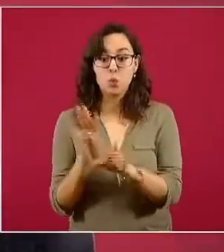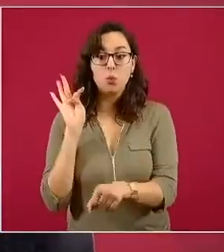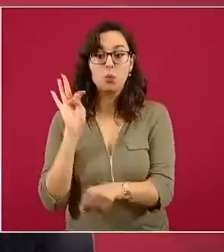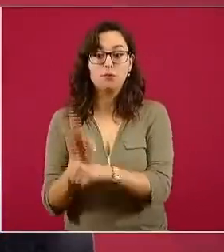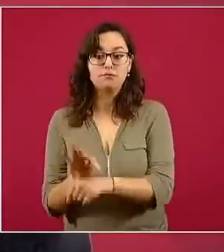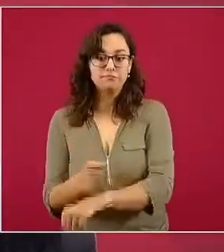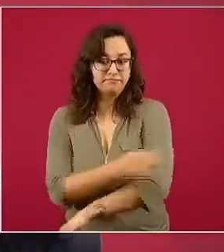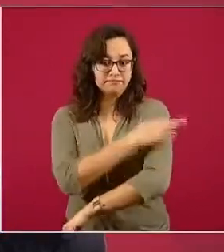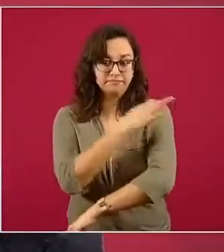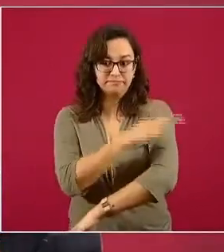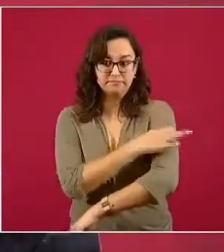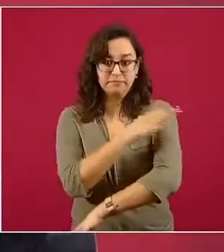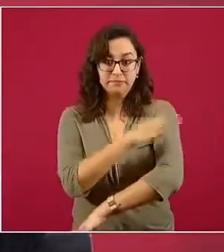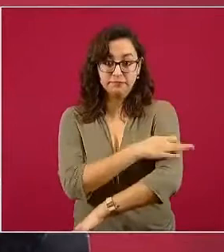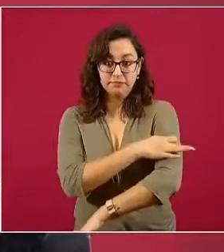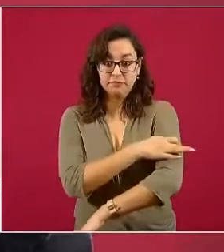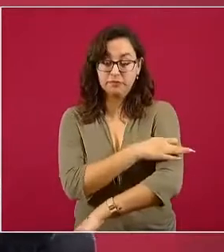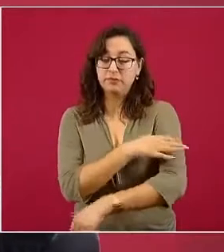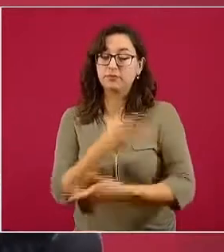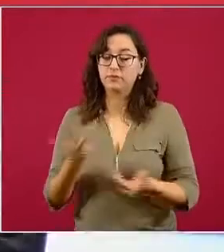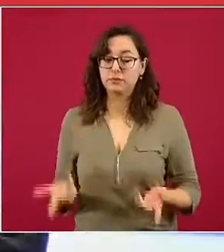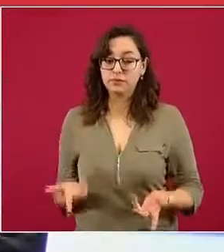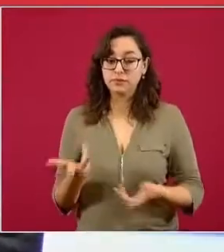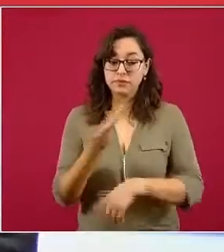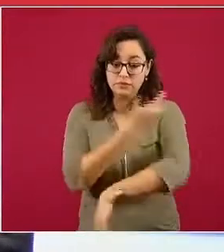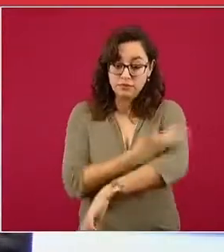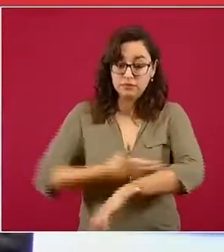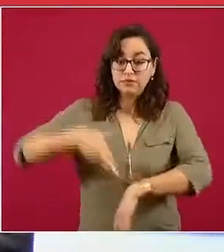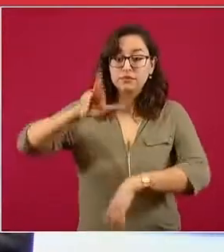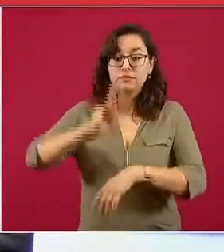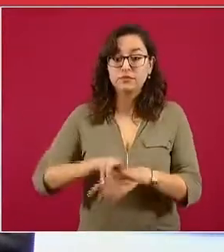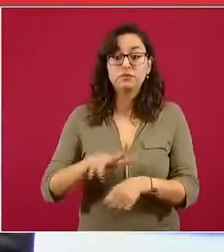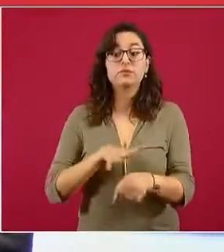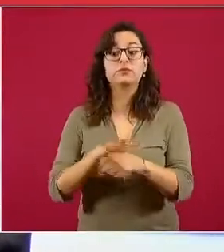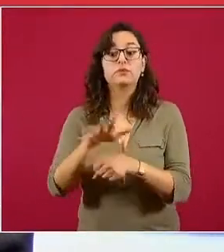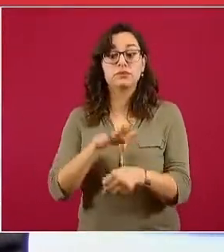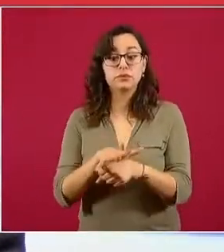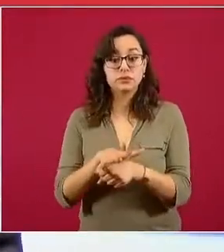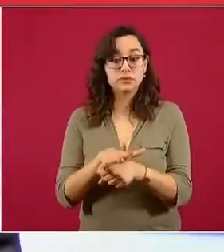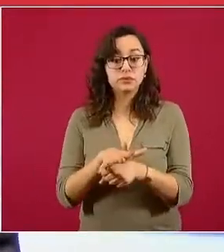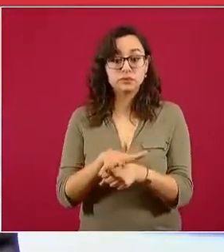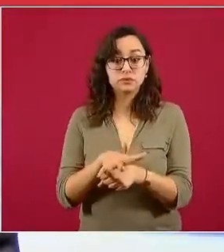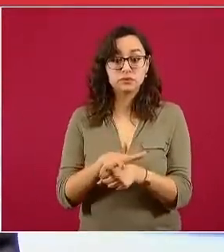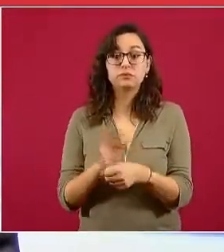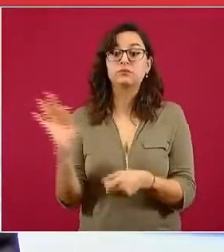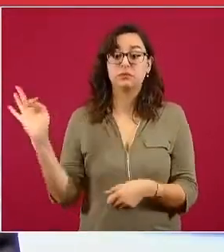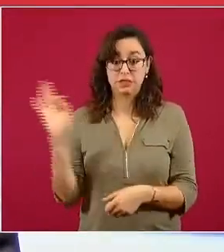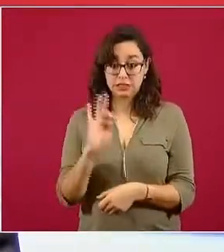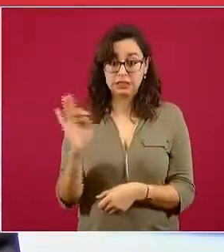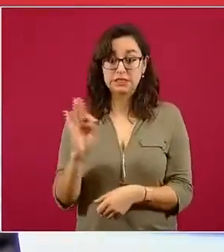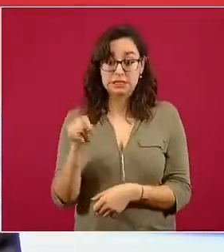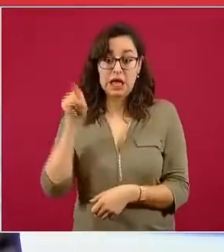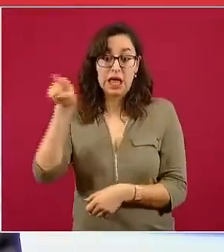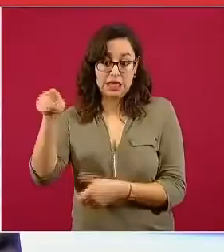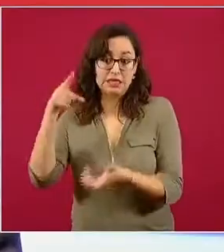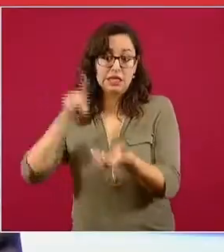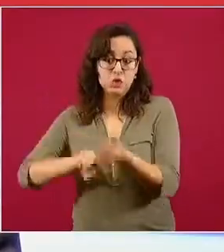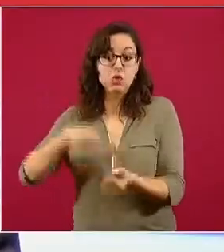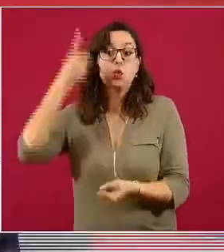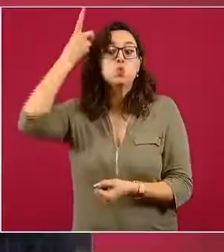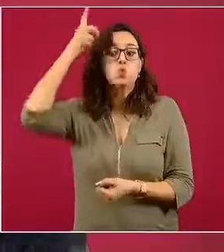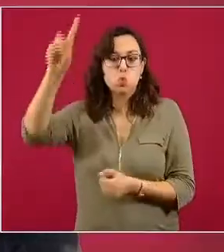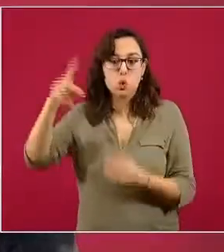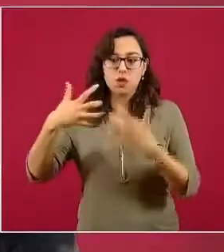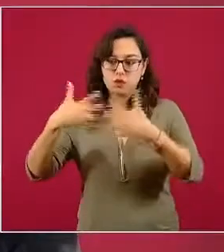trabajadoras, el mecanismo de coordinación será posiblemente a través de las personas propietarias y